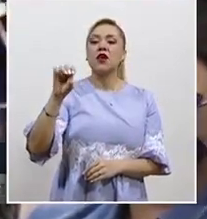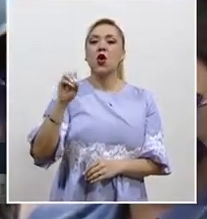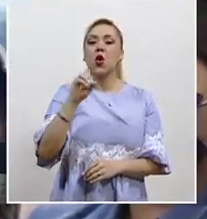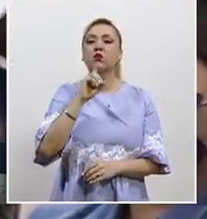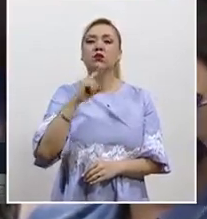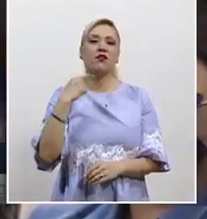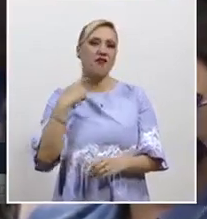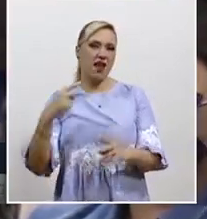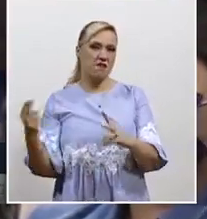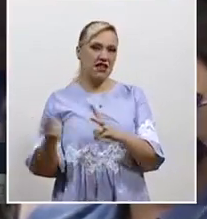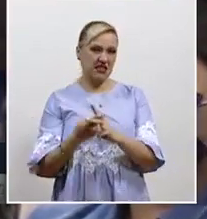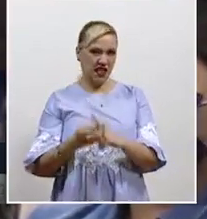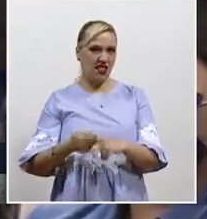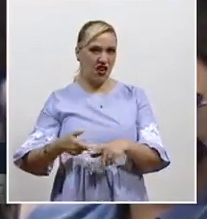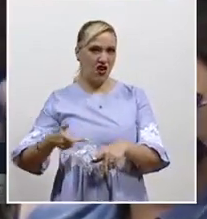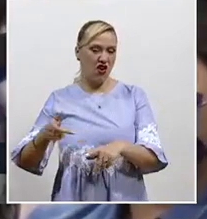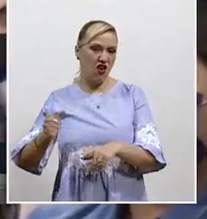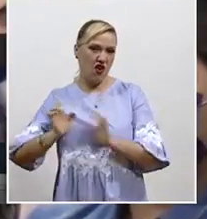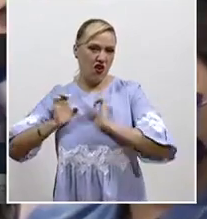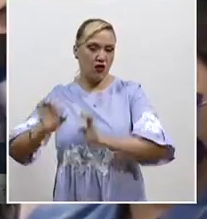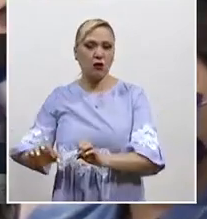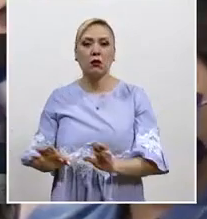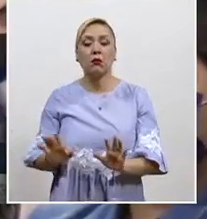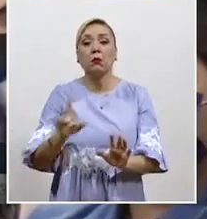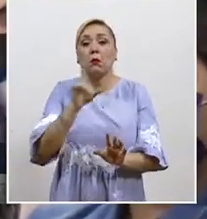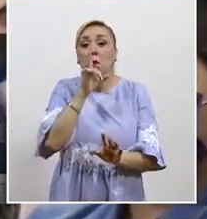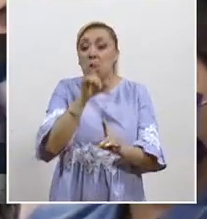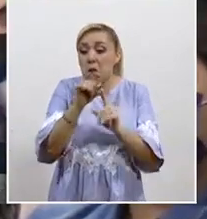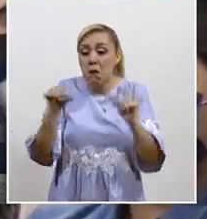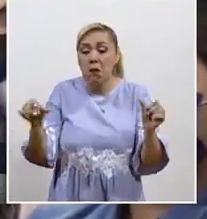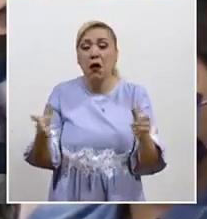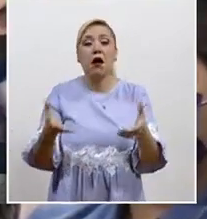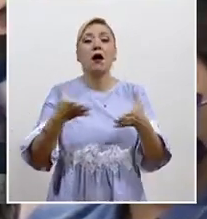asfixia por arma por shock